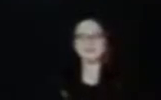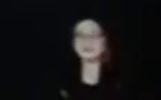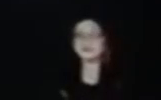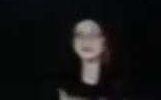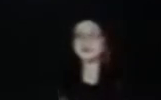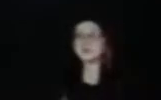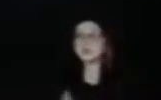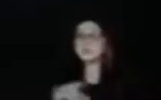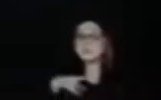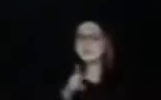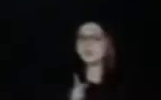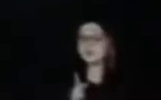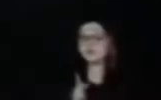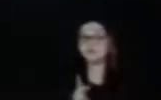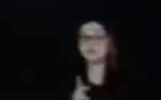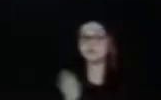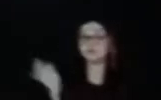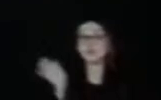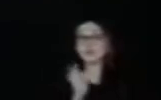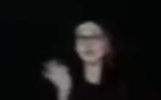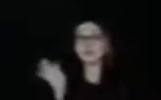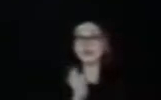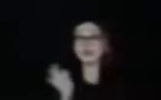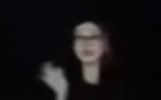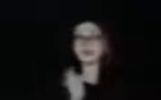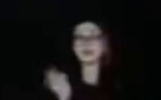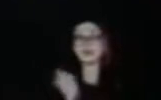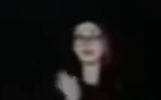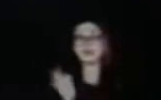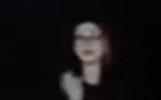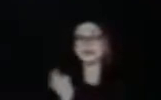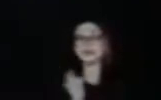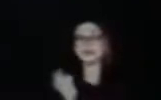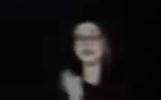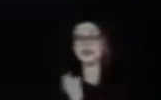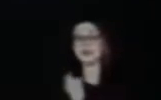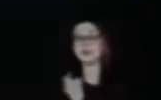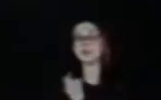Pero al contrario de lo que pudiera